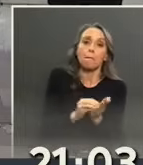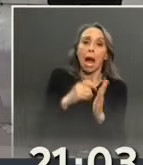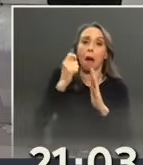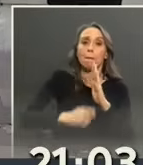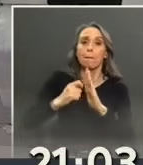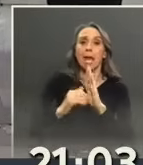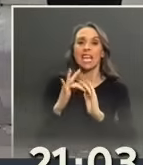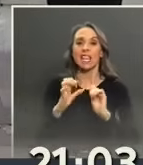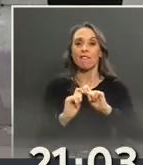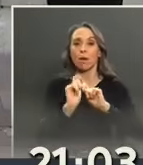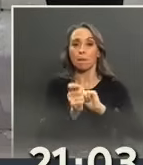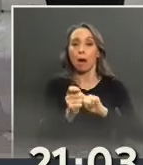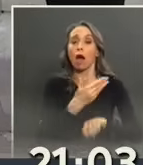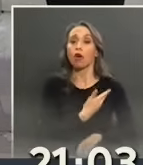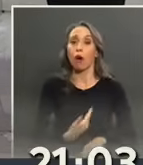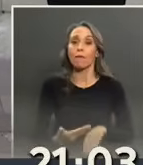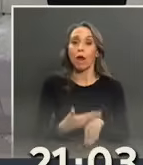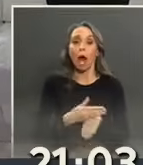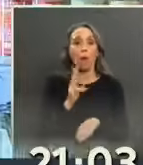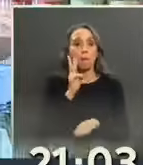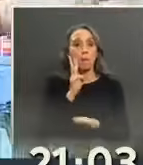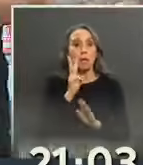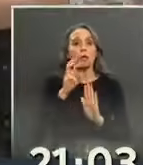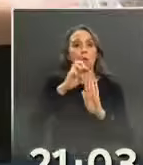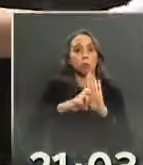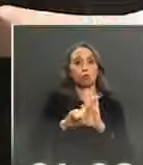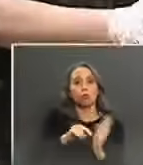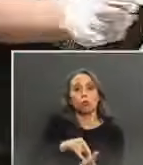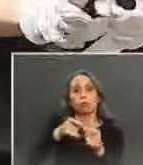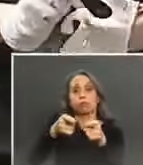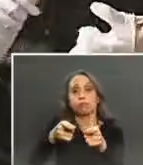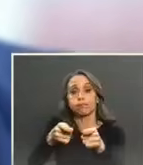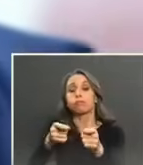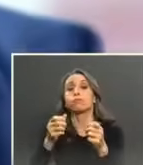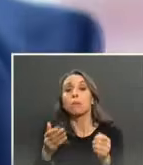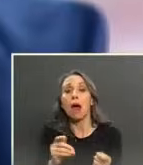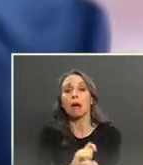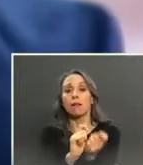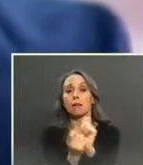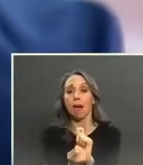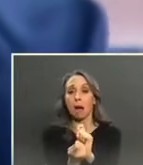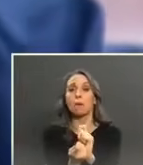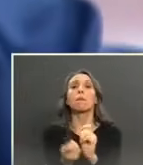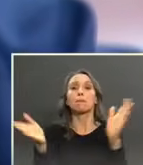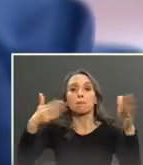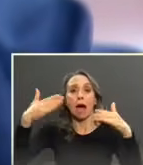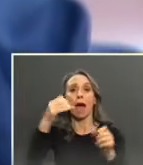podría presentar antes del miércoles con eventuales cambios para impulsar el empleo en el